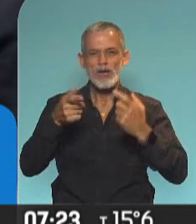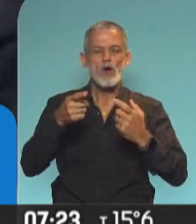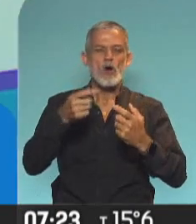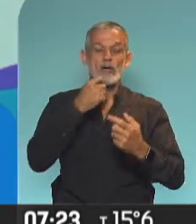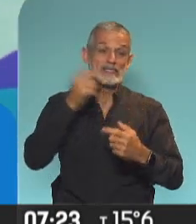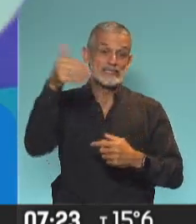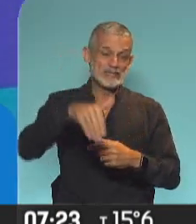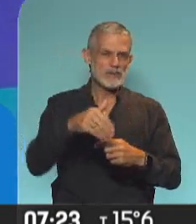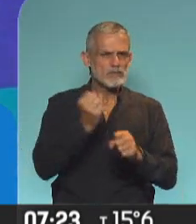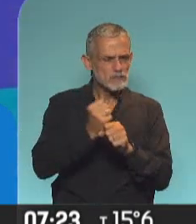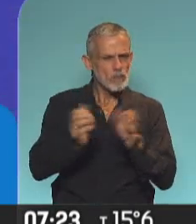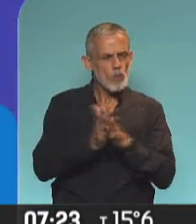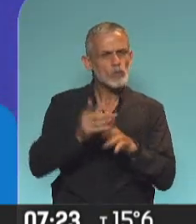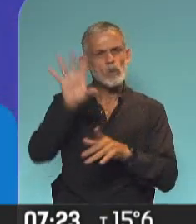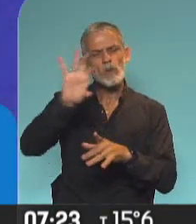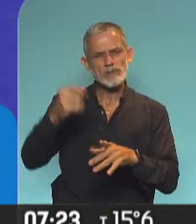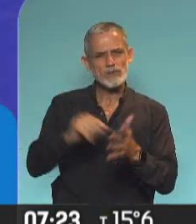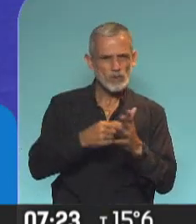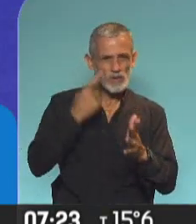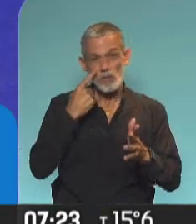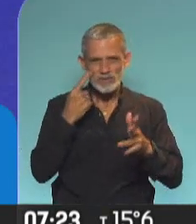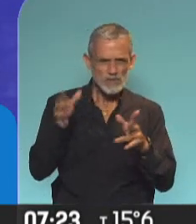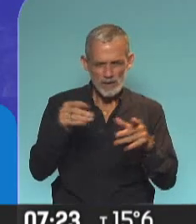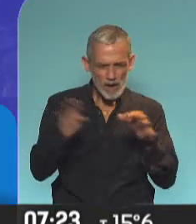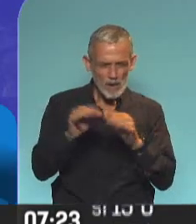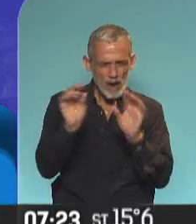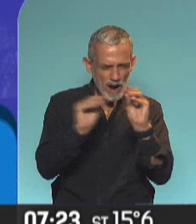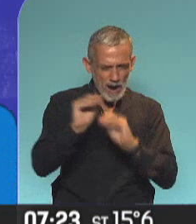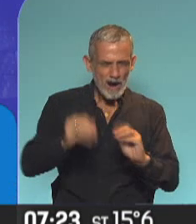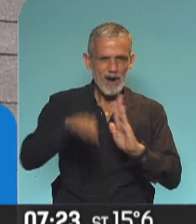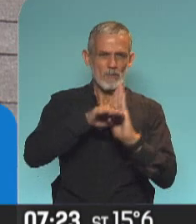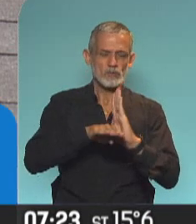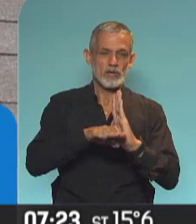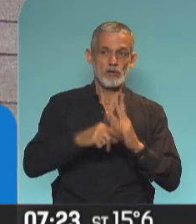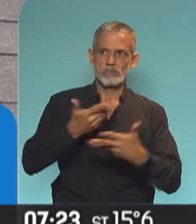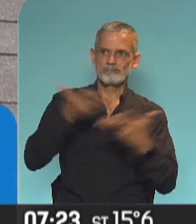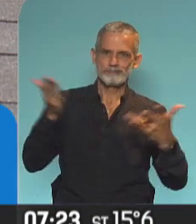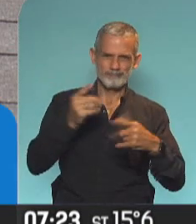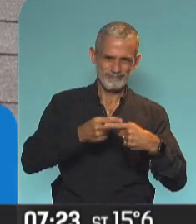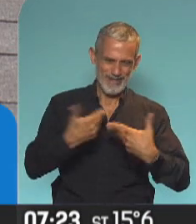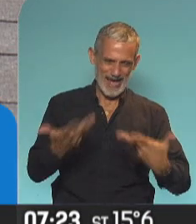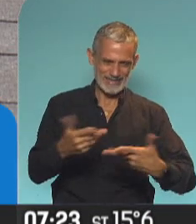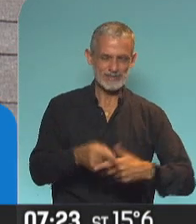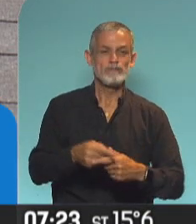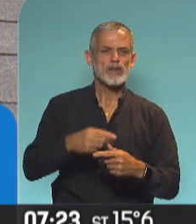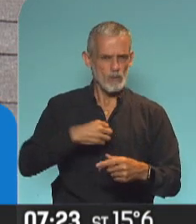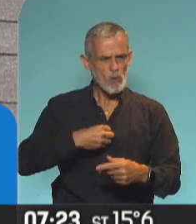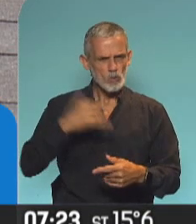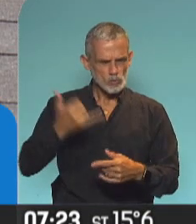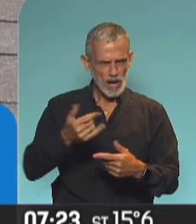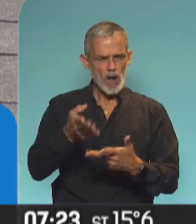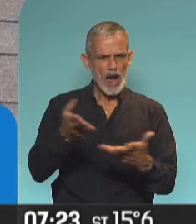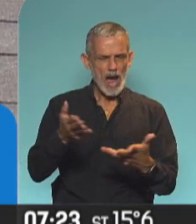se viene trabajando en conjunto con la provincia de municipios para estos protocolos de estos eventos al aire libre va a haber voluntarios que